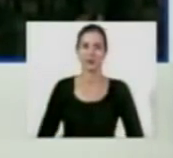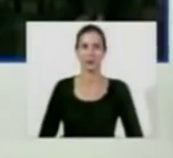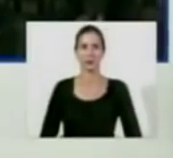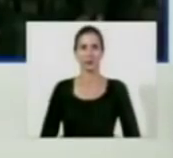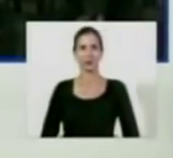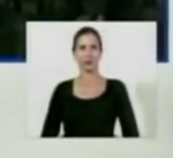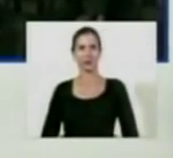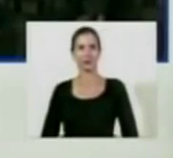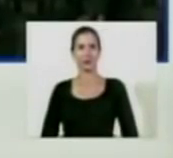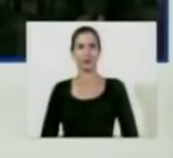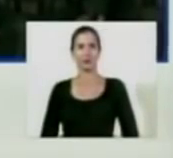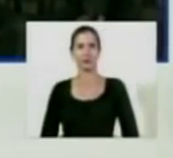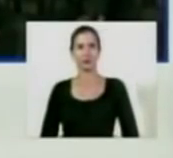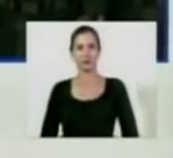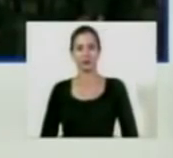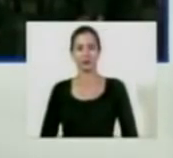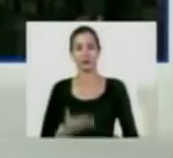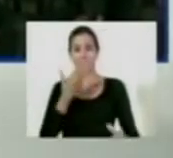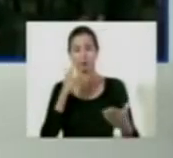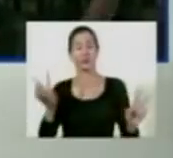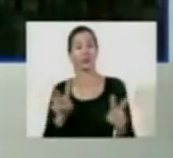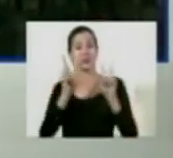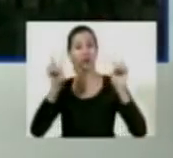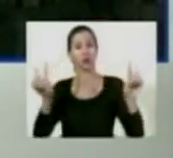¡Hasta la victoria siempre!